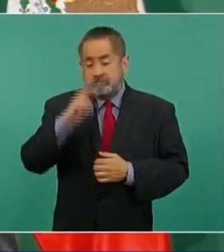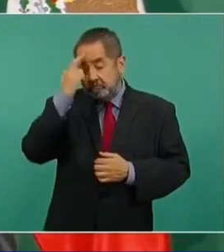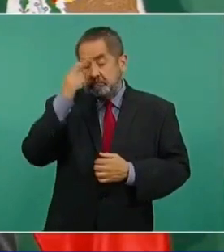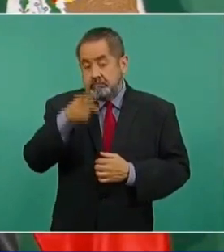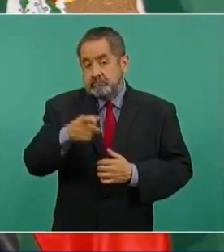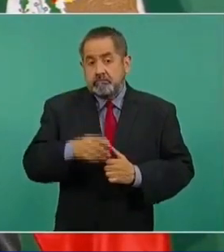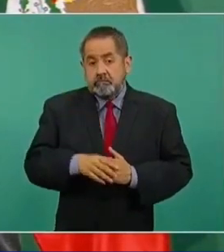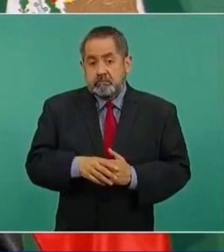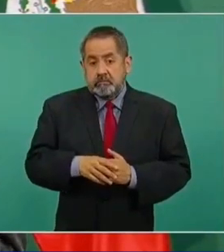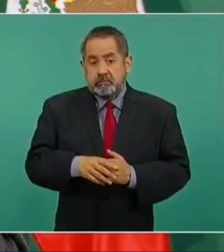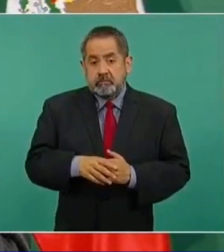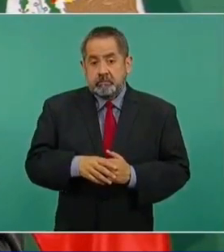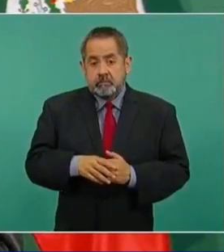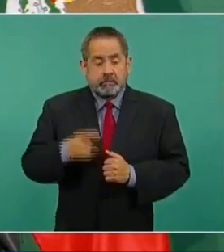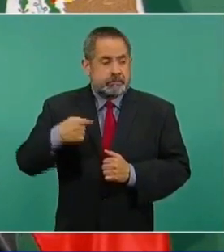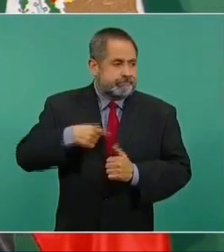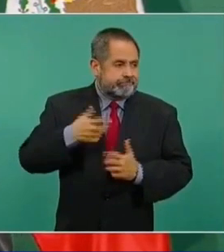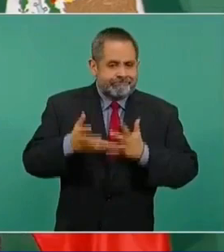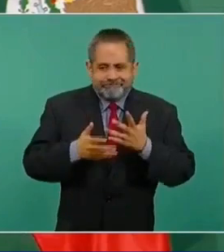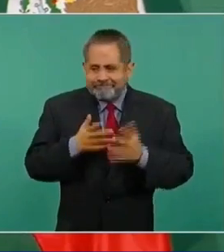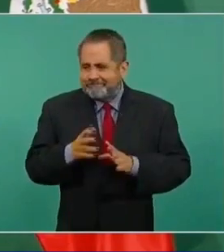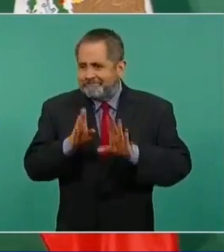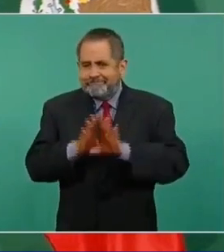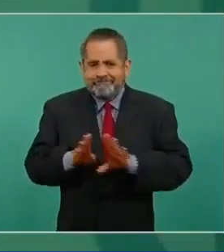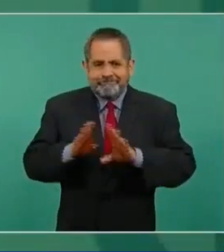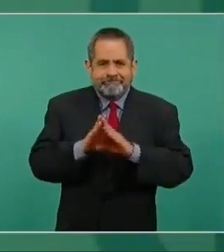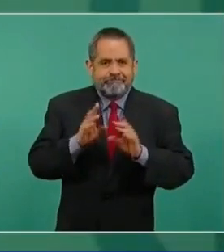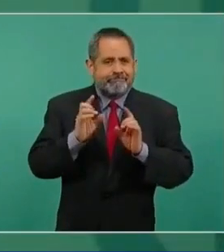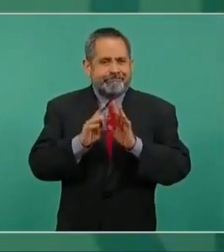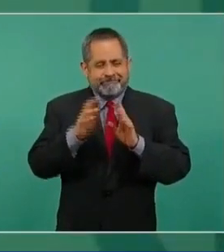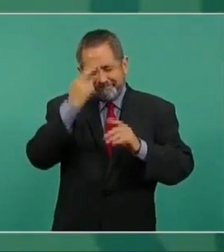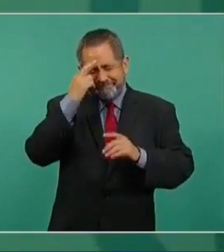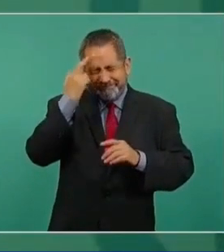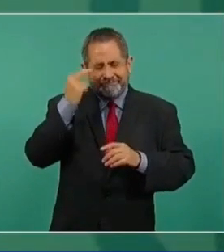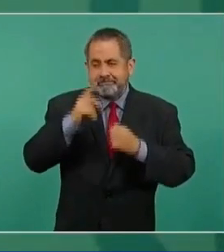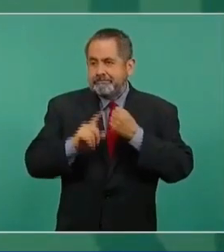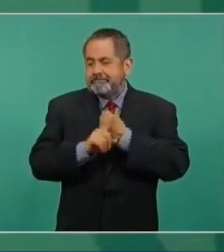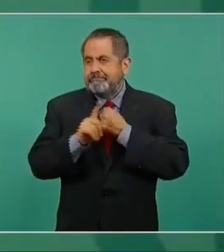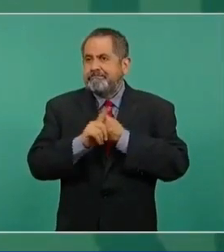que estábamos tratando un problema